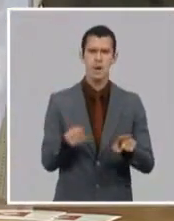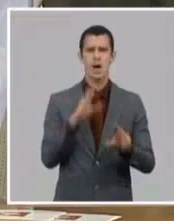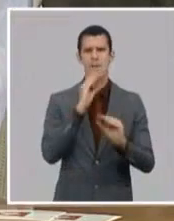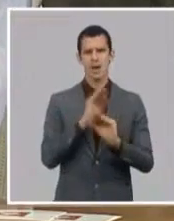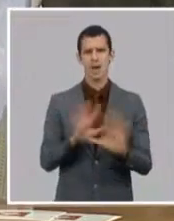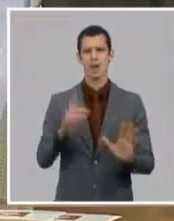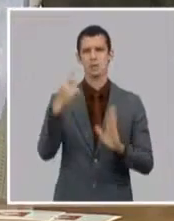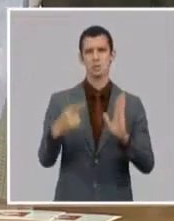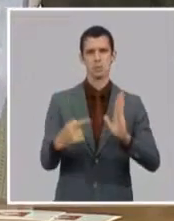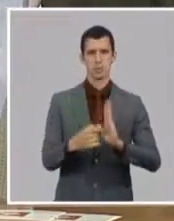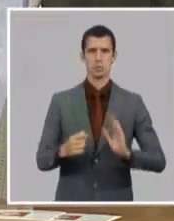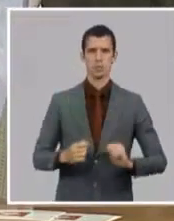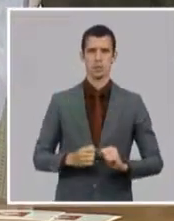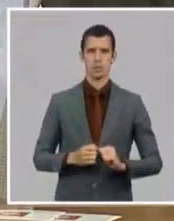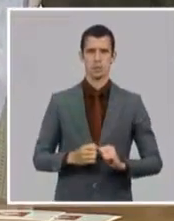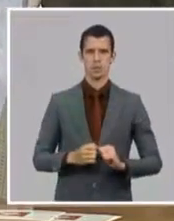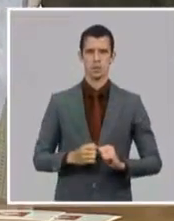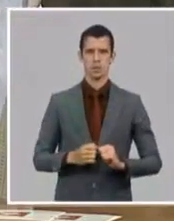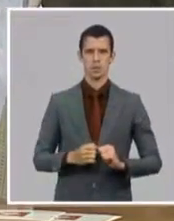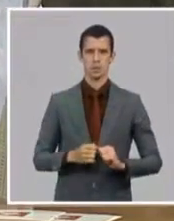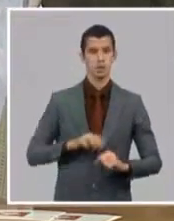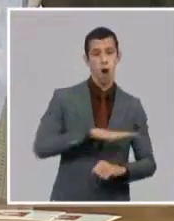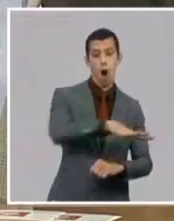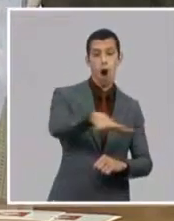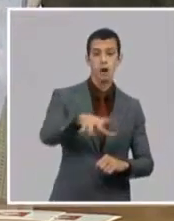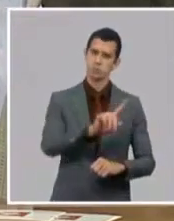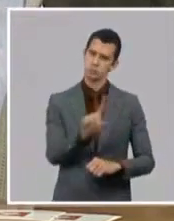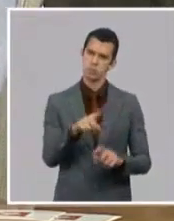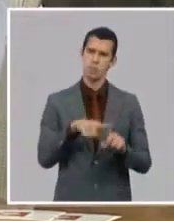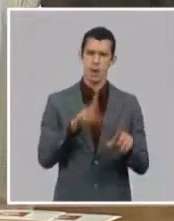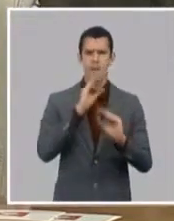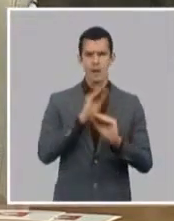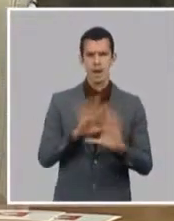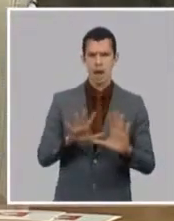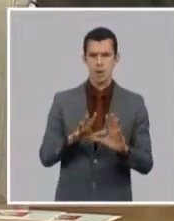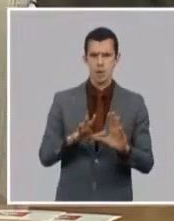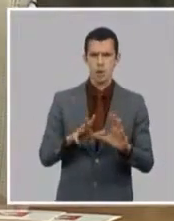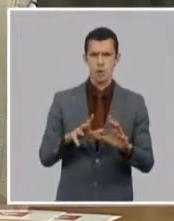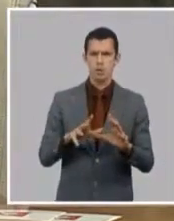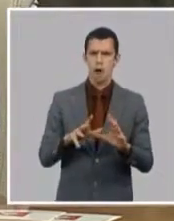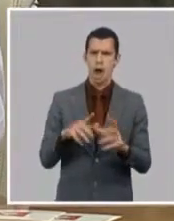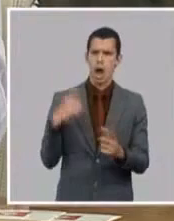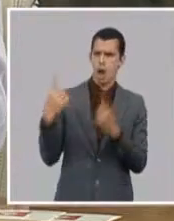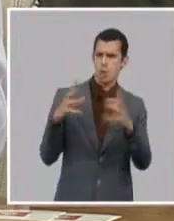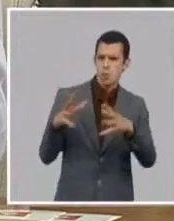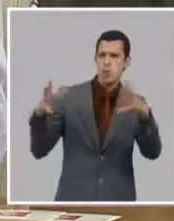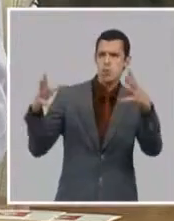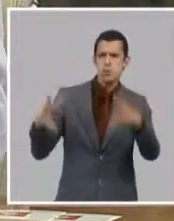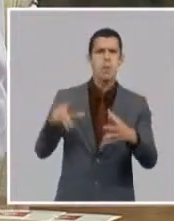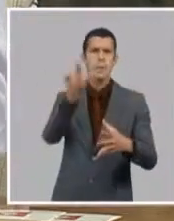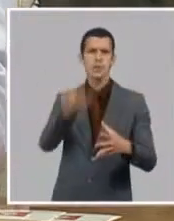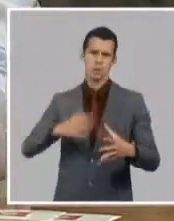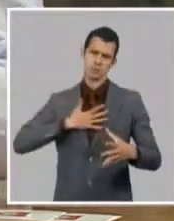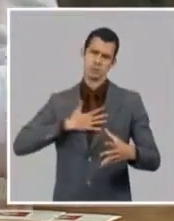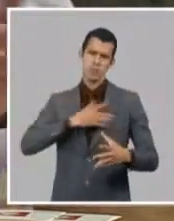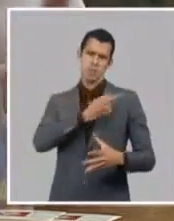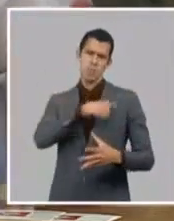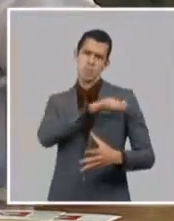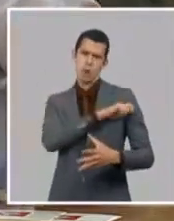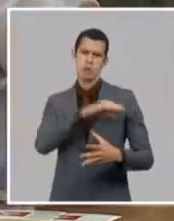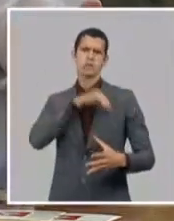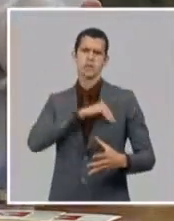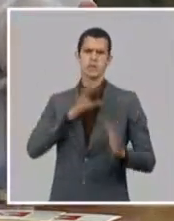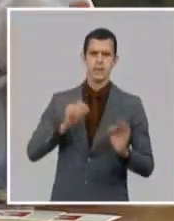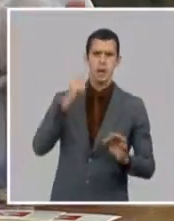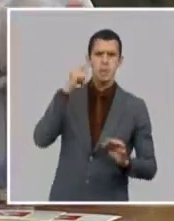pueblo y una parte importante de las fuerzas del orden interior trataron de evitar estos hechos y contrarrestaron estos hechos, porque si no,